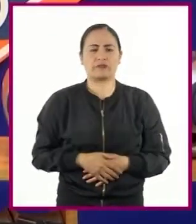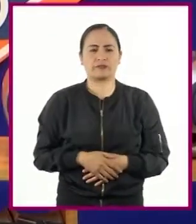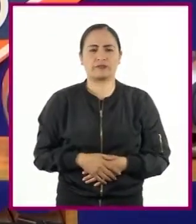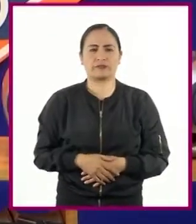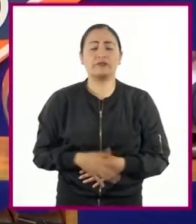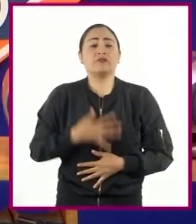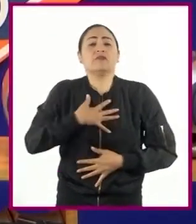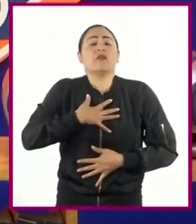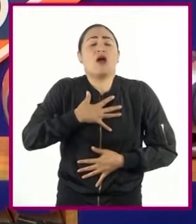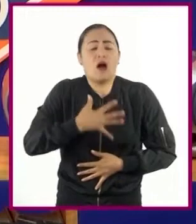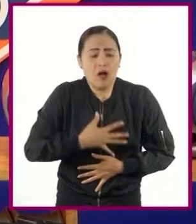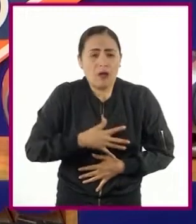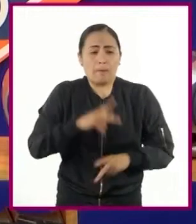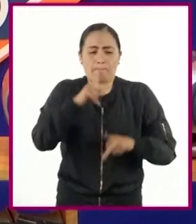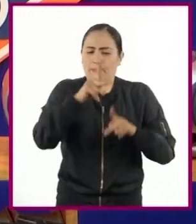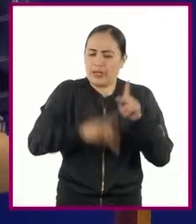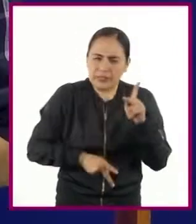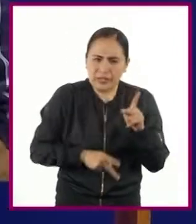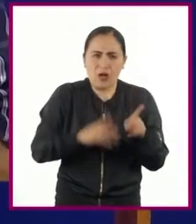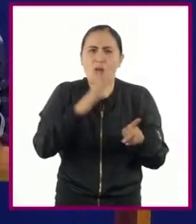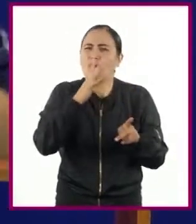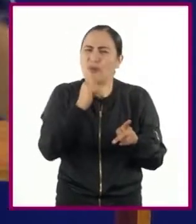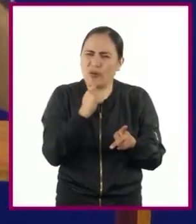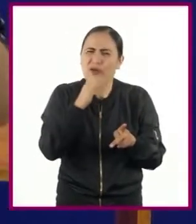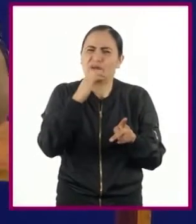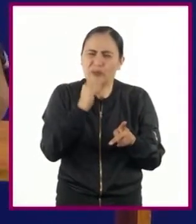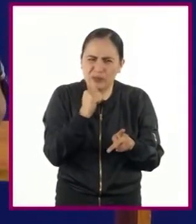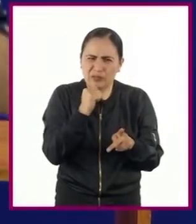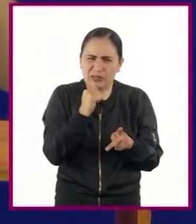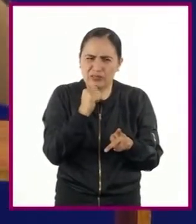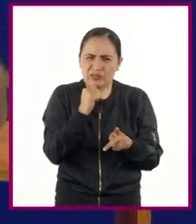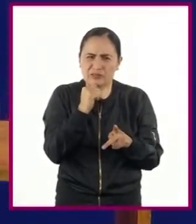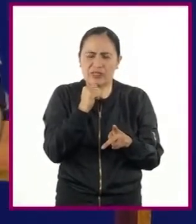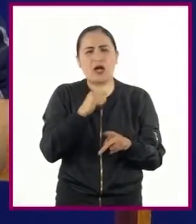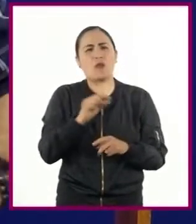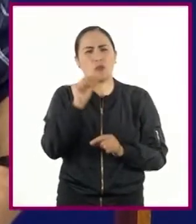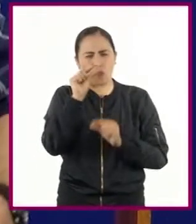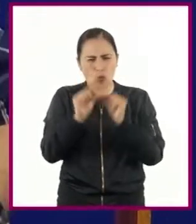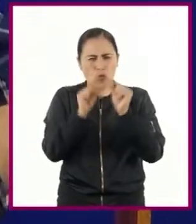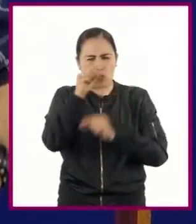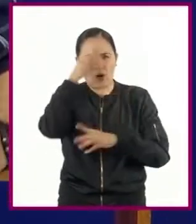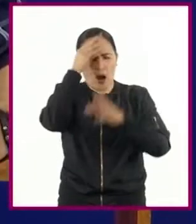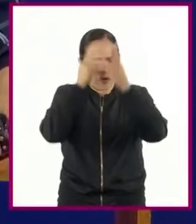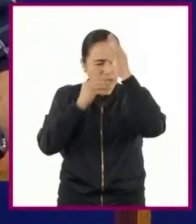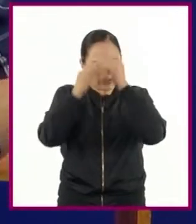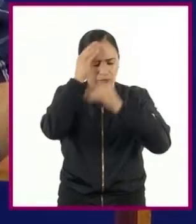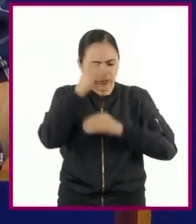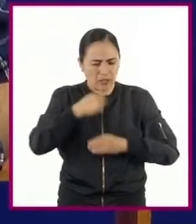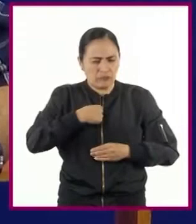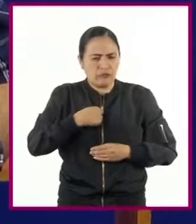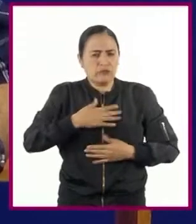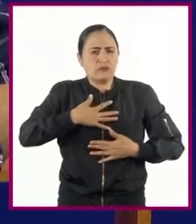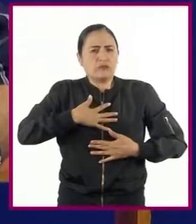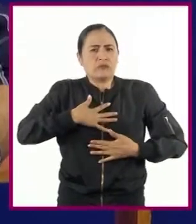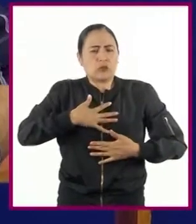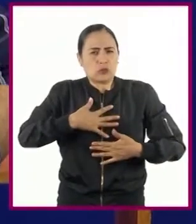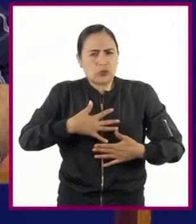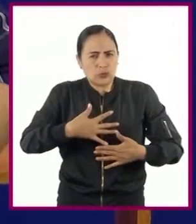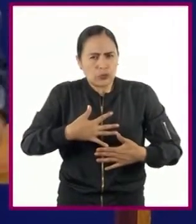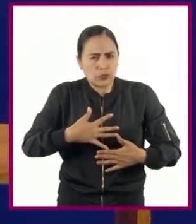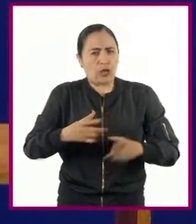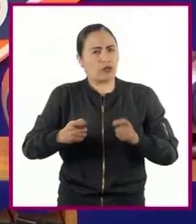nos impide hablar después de unas cuantas veces de realizar este ejercicio, aprendemos a controlar la